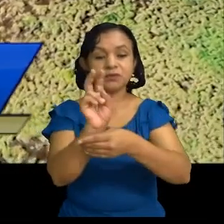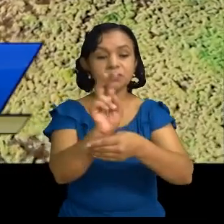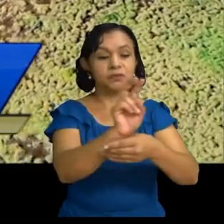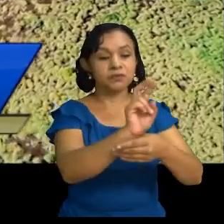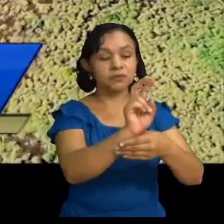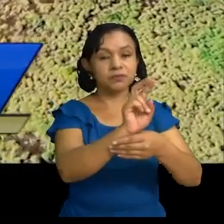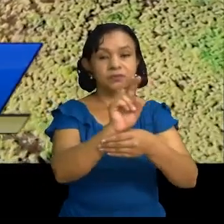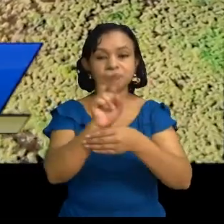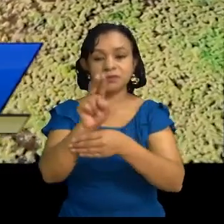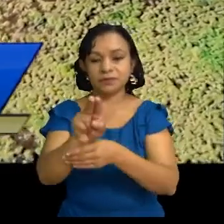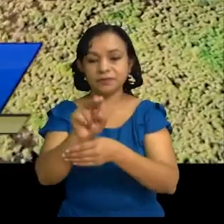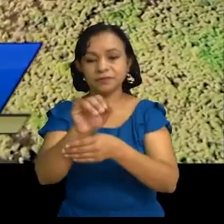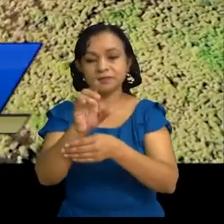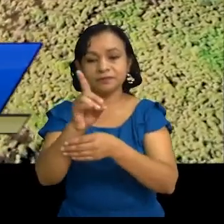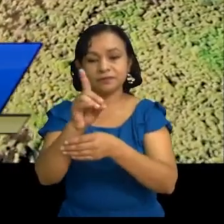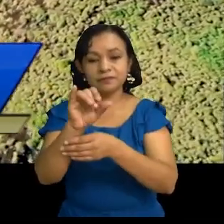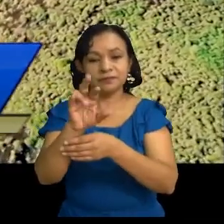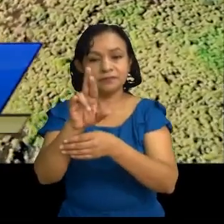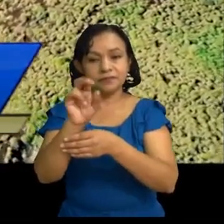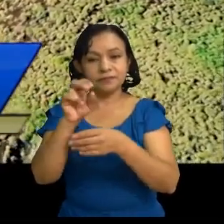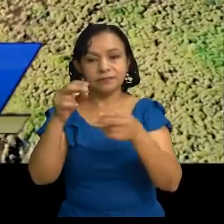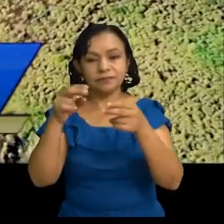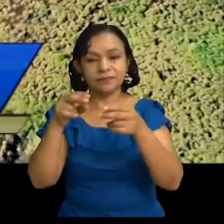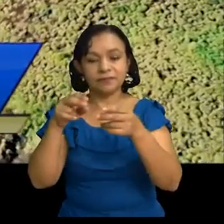nindirí la ruta n